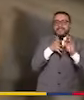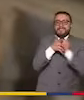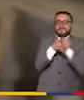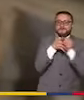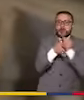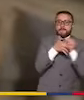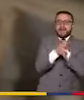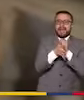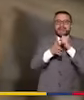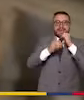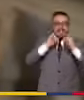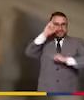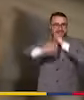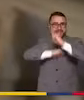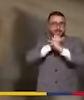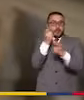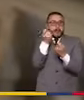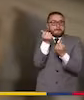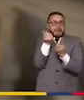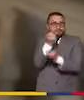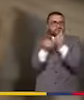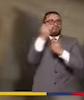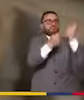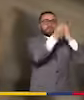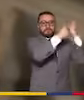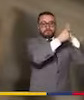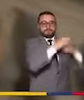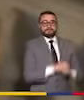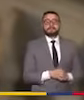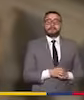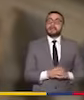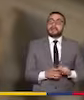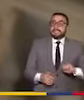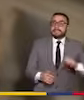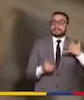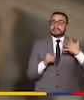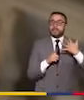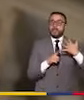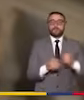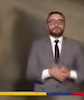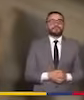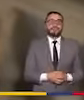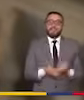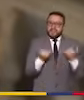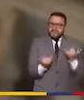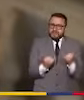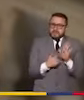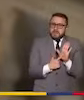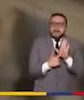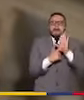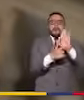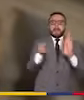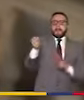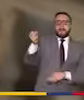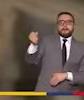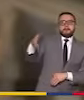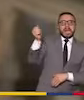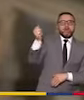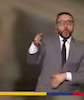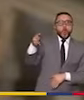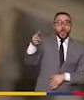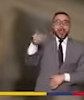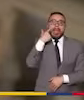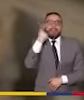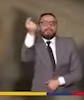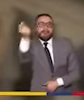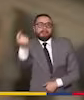divisas. 5. A continuación se muestran los detalles de las cuentas bancarias